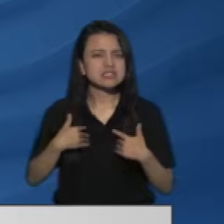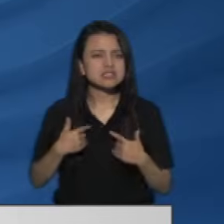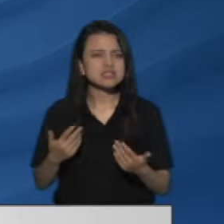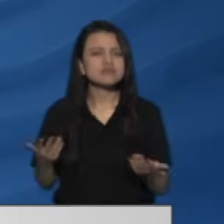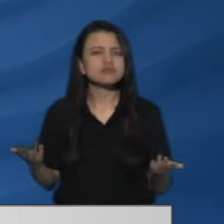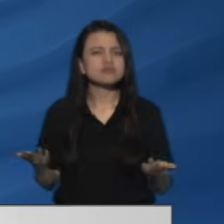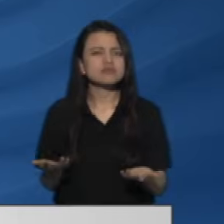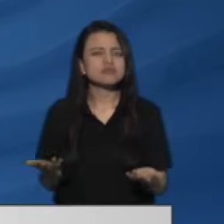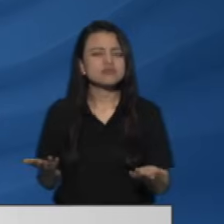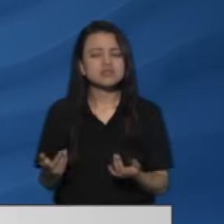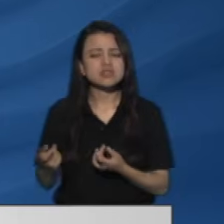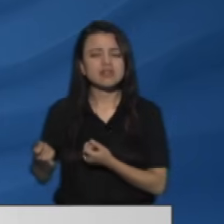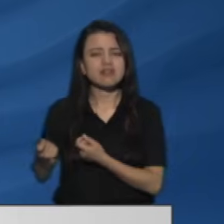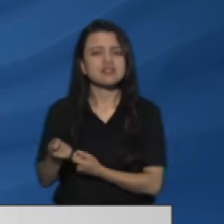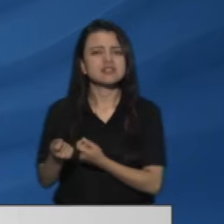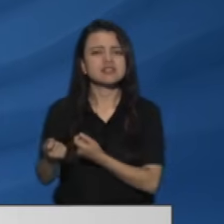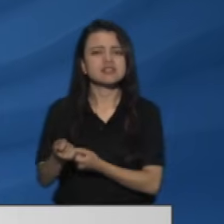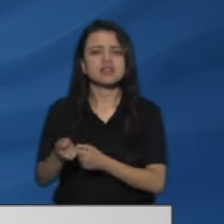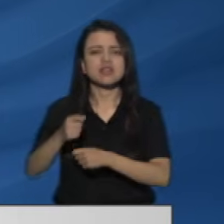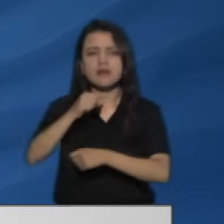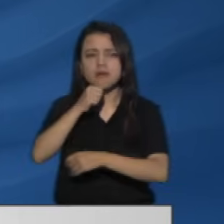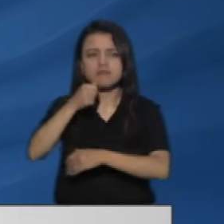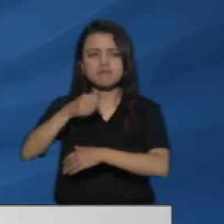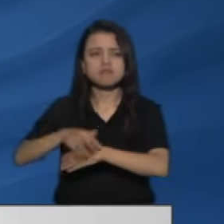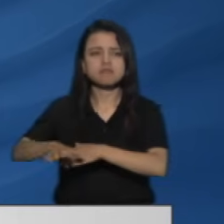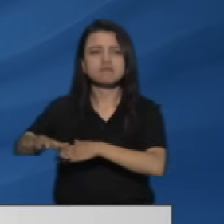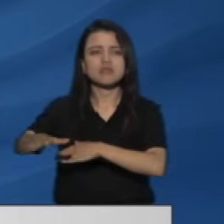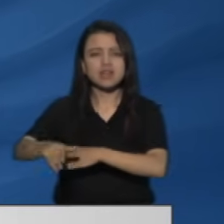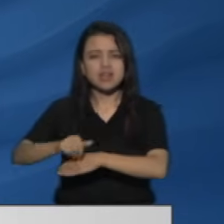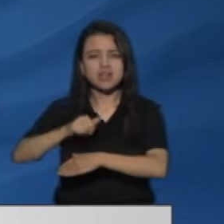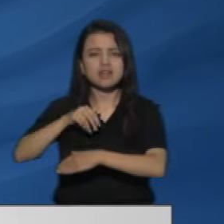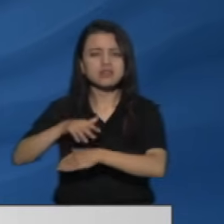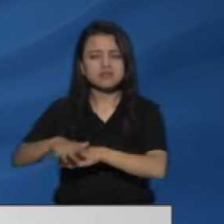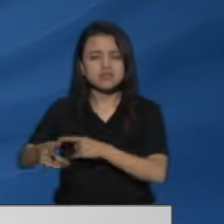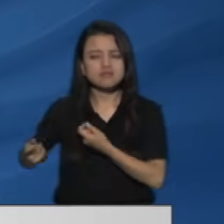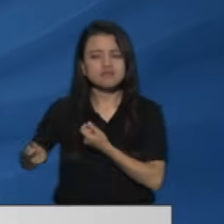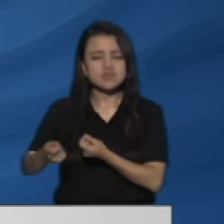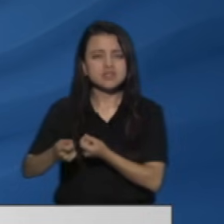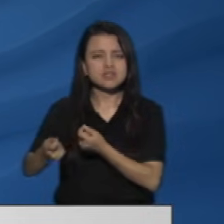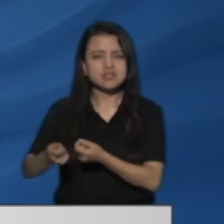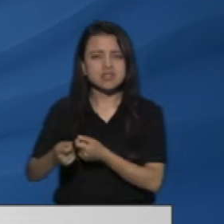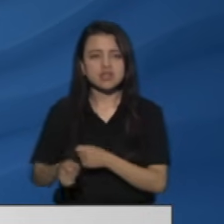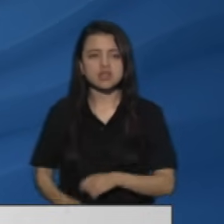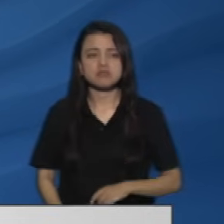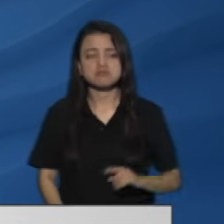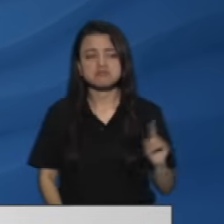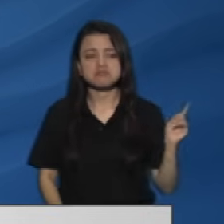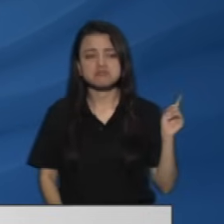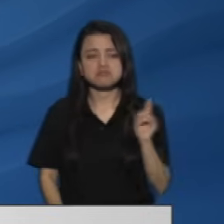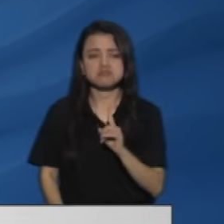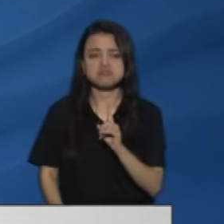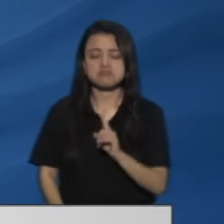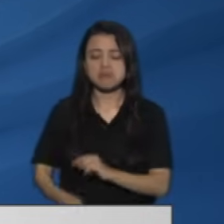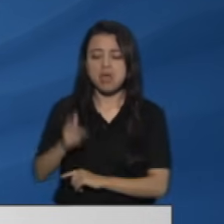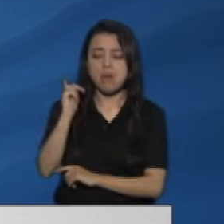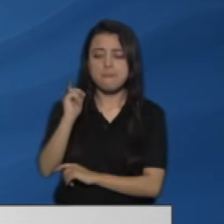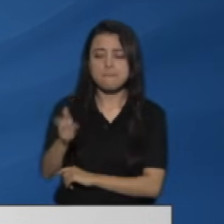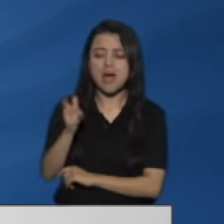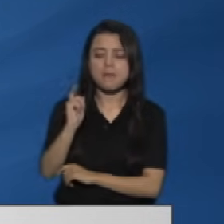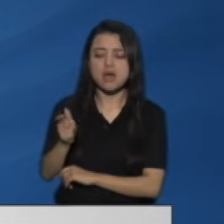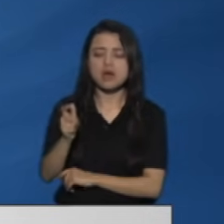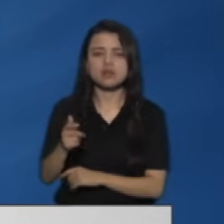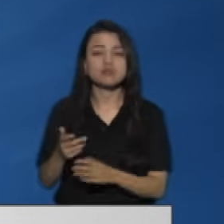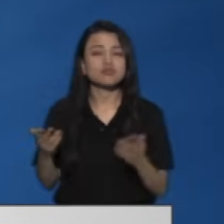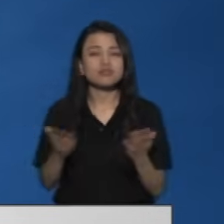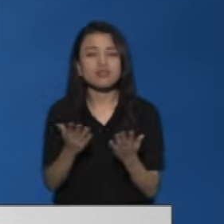encontraba muy cerca a las playas de Boca Grande. Hasta allí llegó el sicario y le propinó dos impactos de bala en el